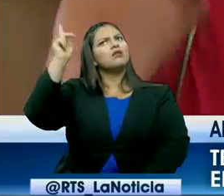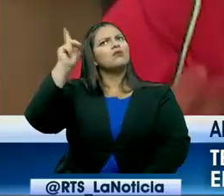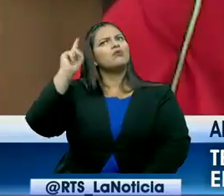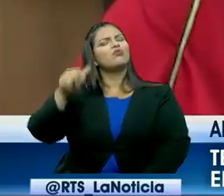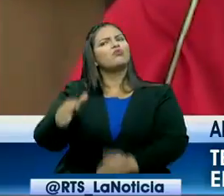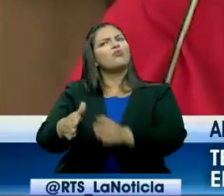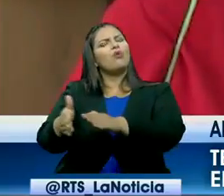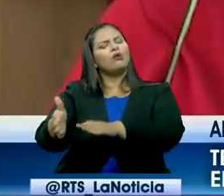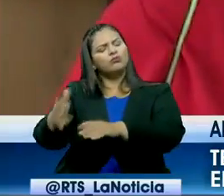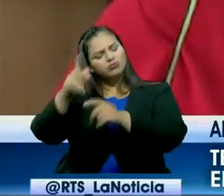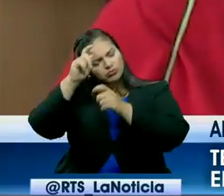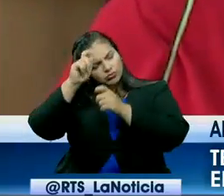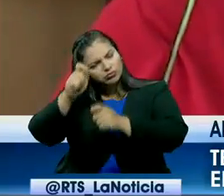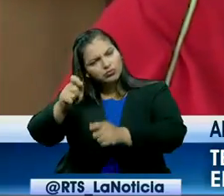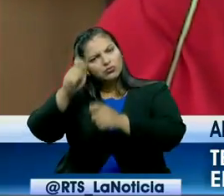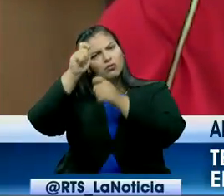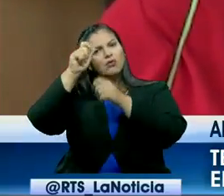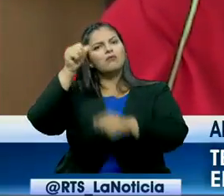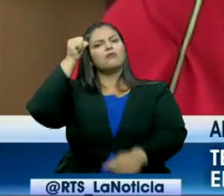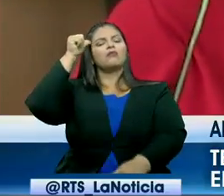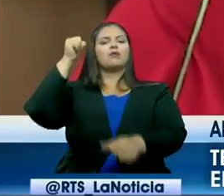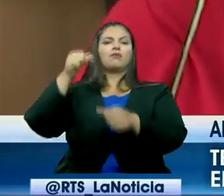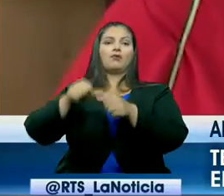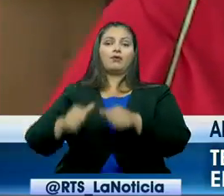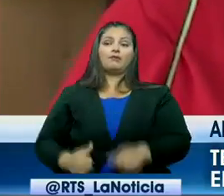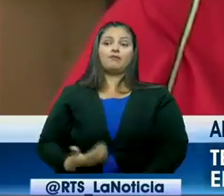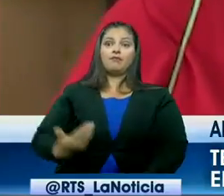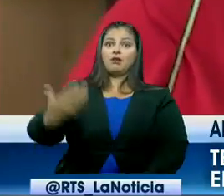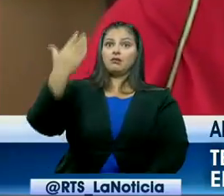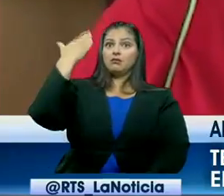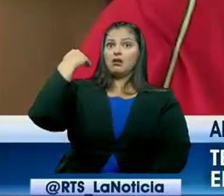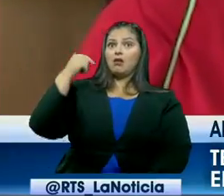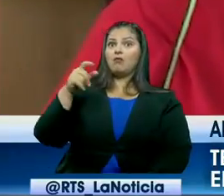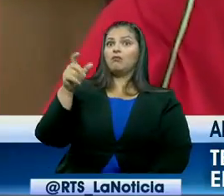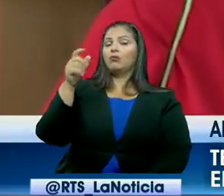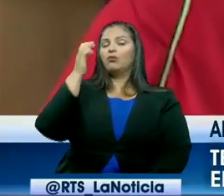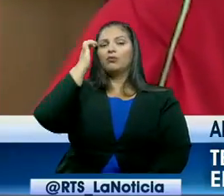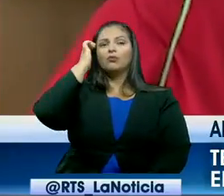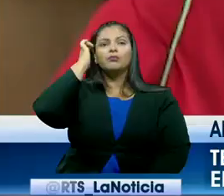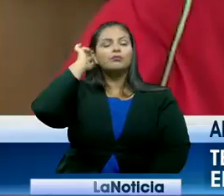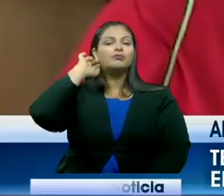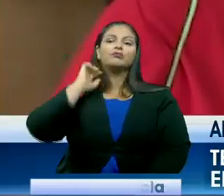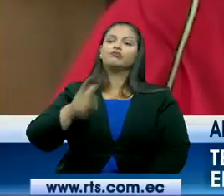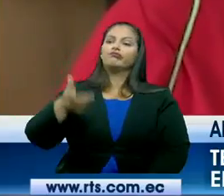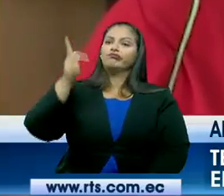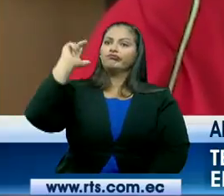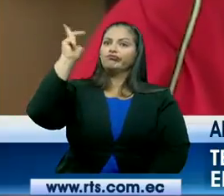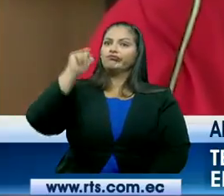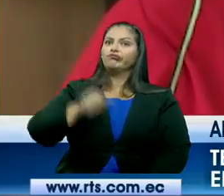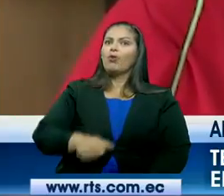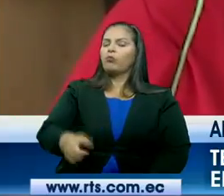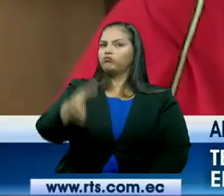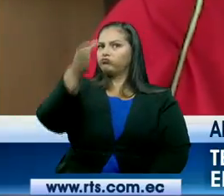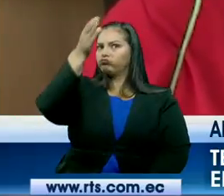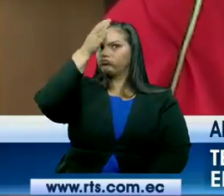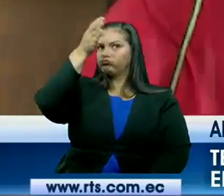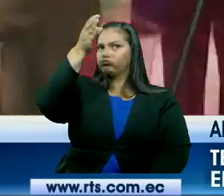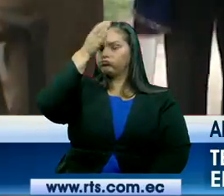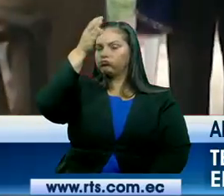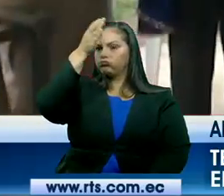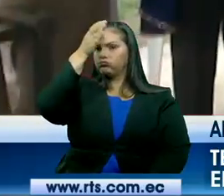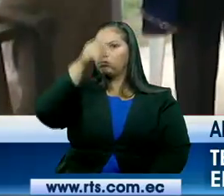avanzar, porque Abraham Calazacón en la medicina ancestral fue como es un gran, las personas le conocen mucho por su